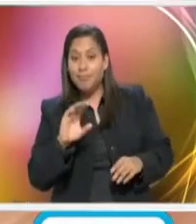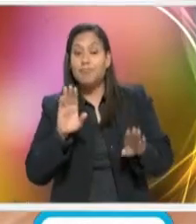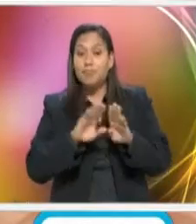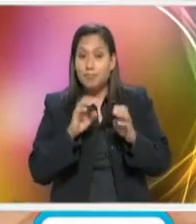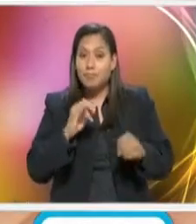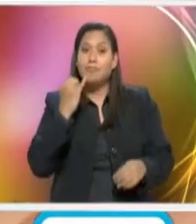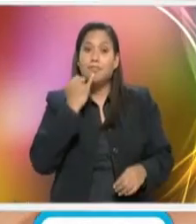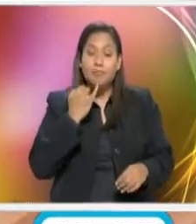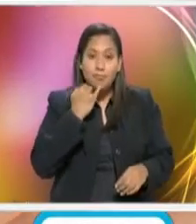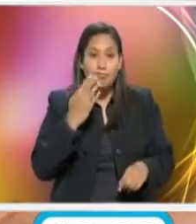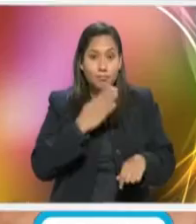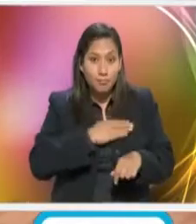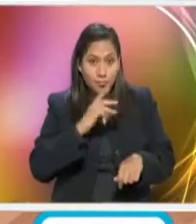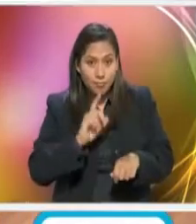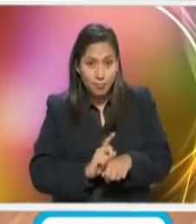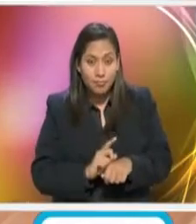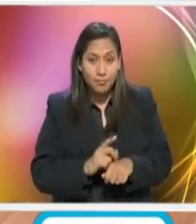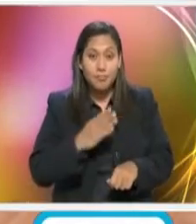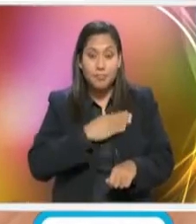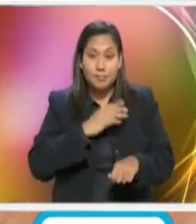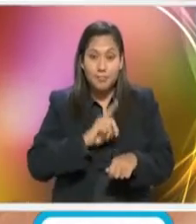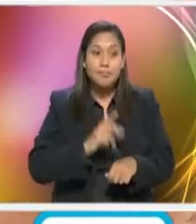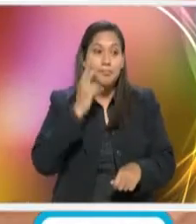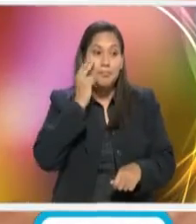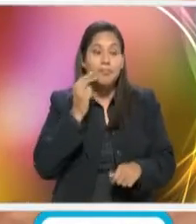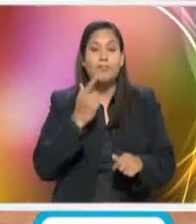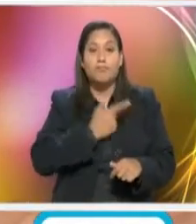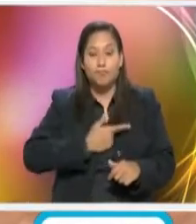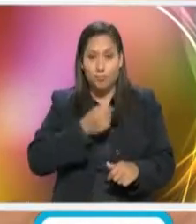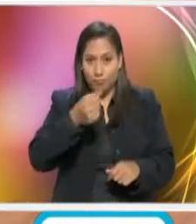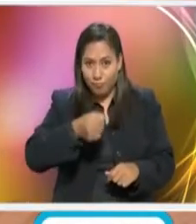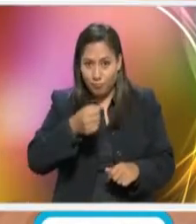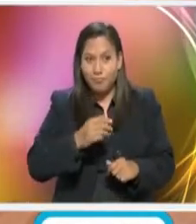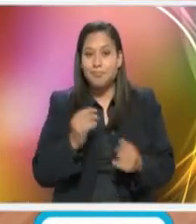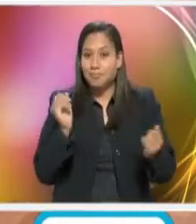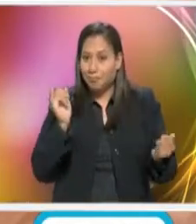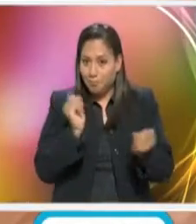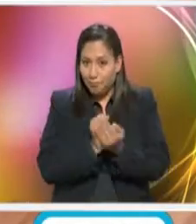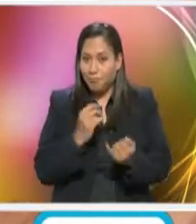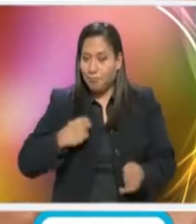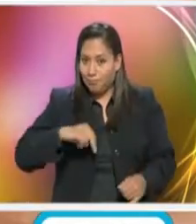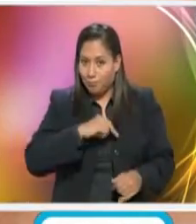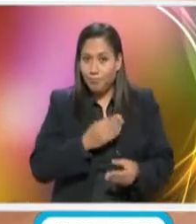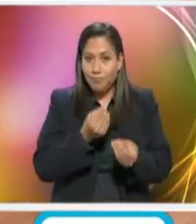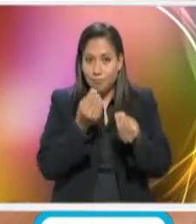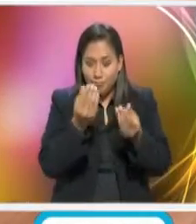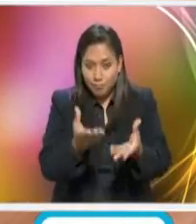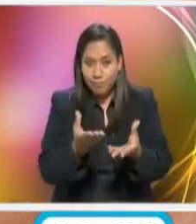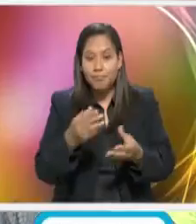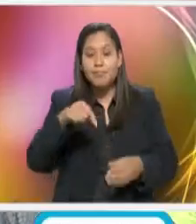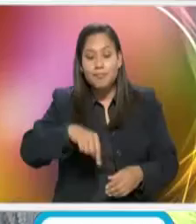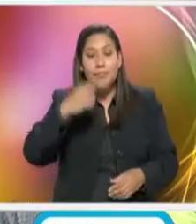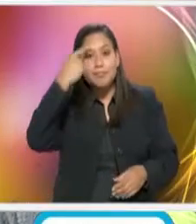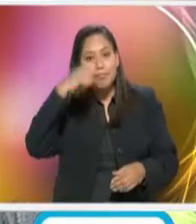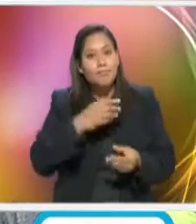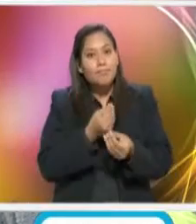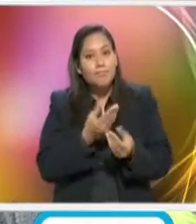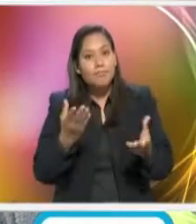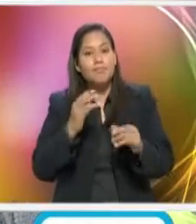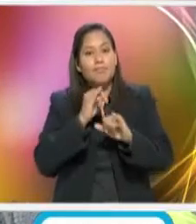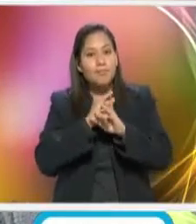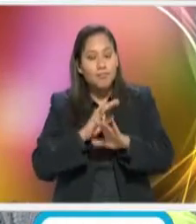Israel? Muy buenos días. Muy buenos días, Paula, con el gusto de saludarte. Igualmente nosotros brindar este espacio para compartir